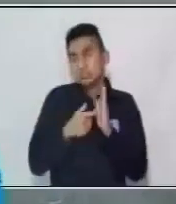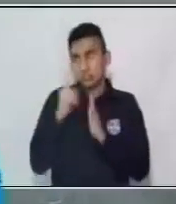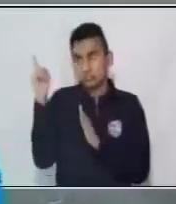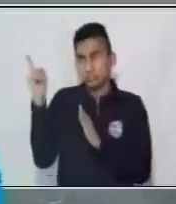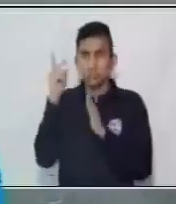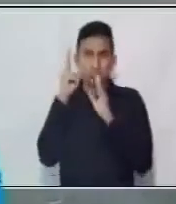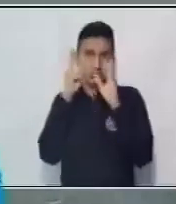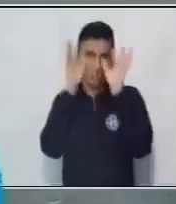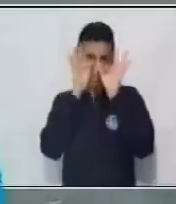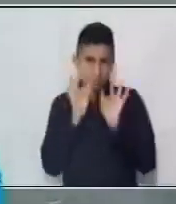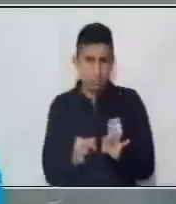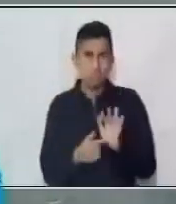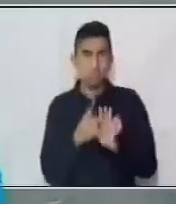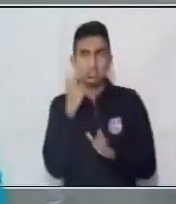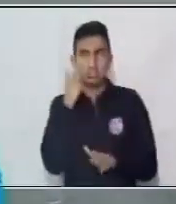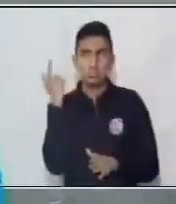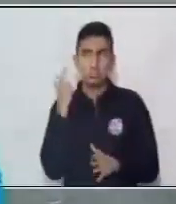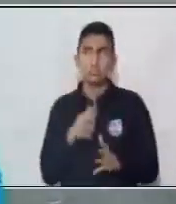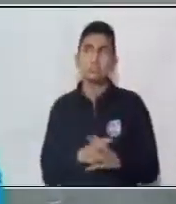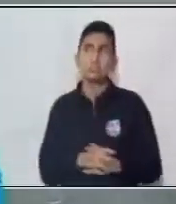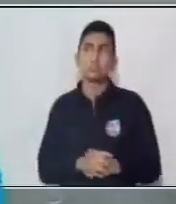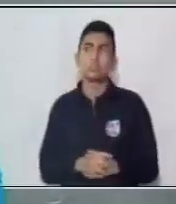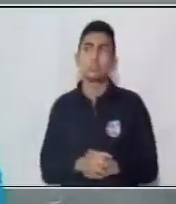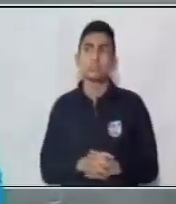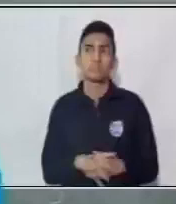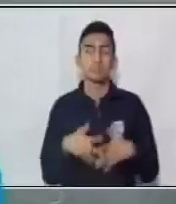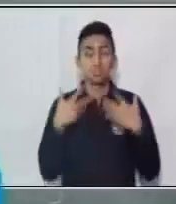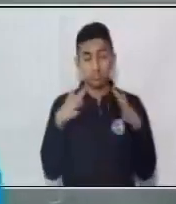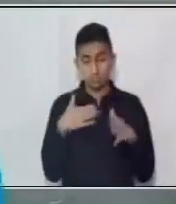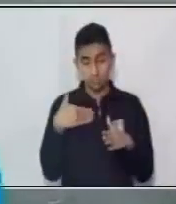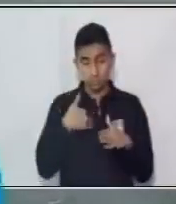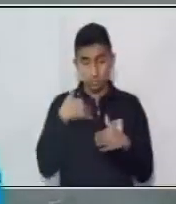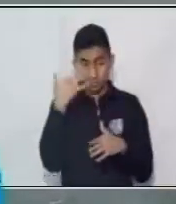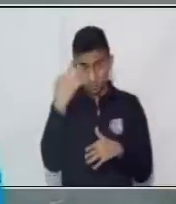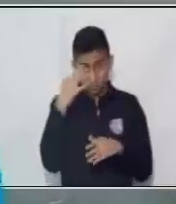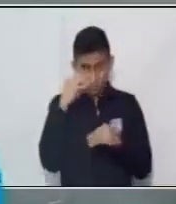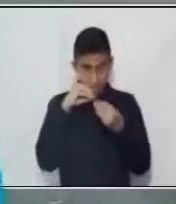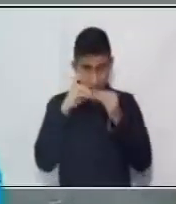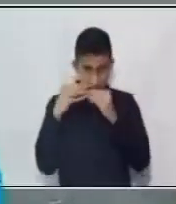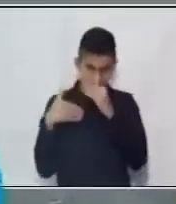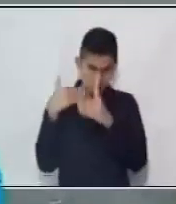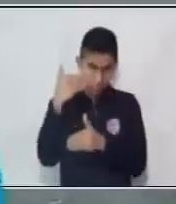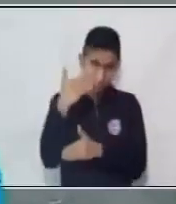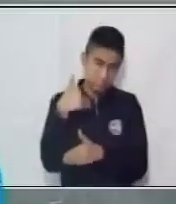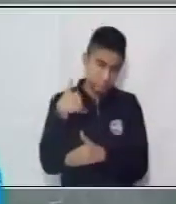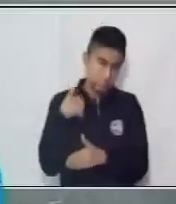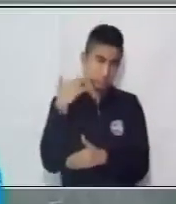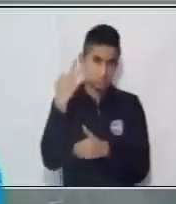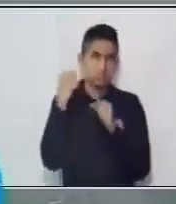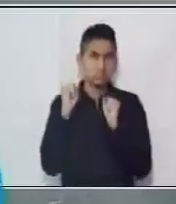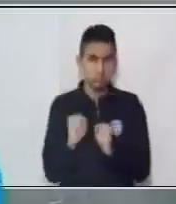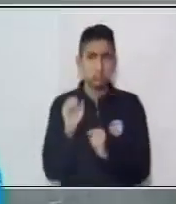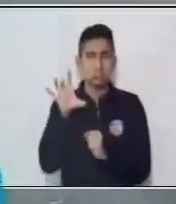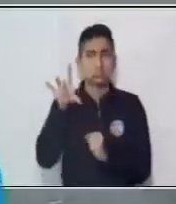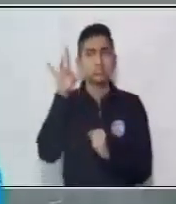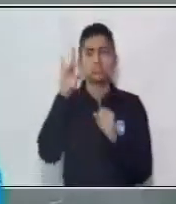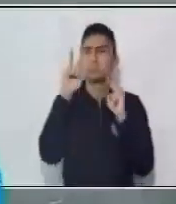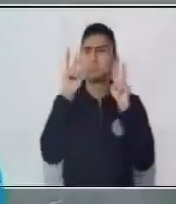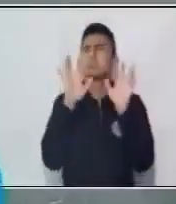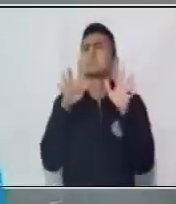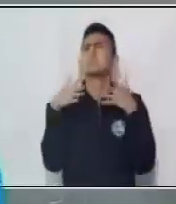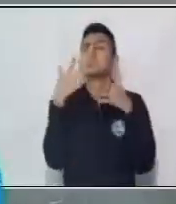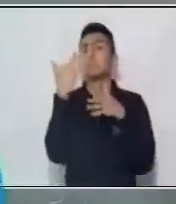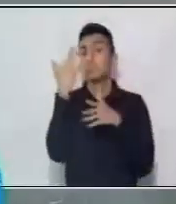las formas. Como todavía tengo el 3, entonces el 3 solo tiene tercera parte, pues encontramos la